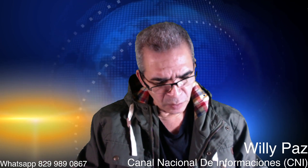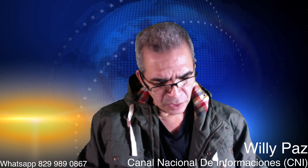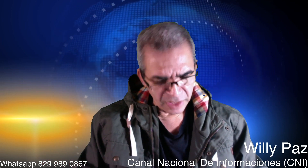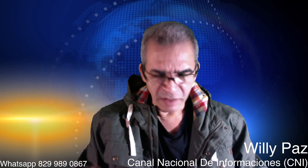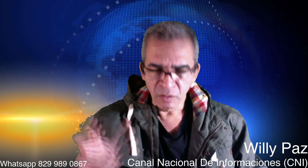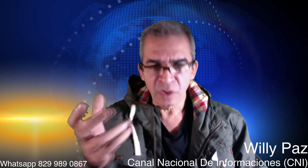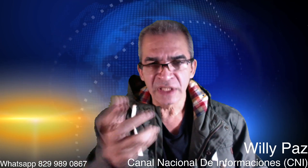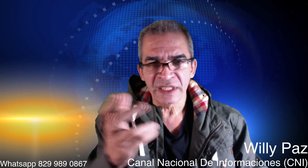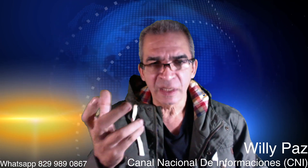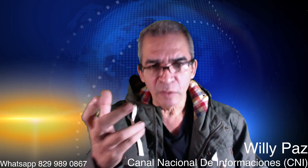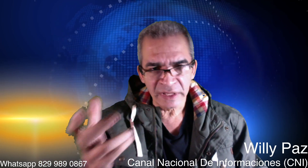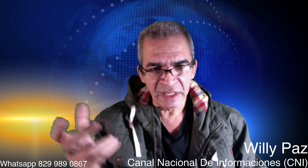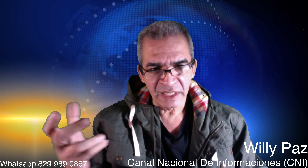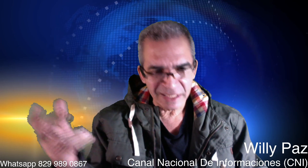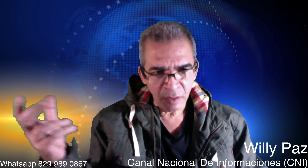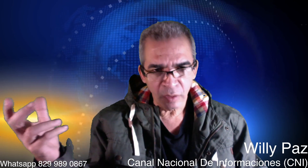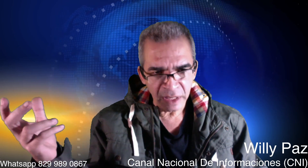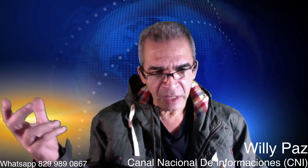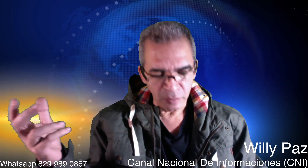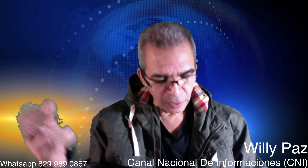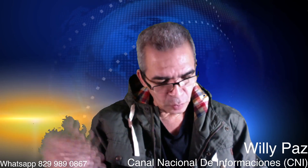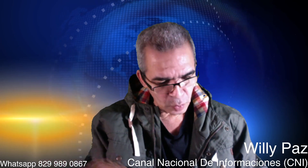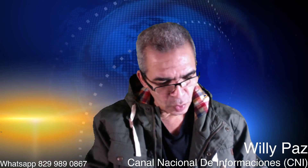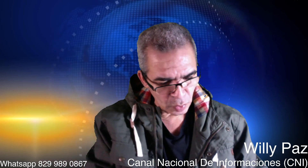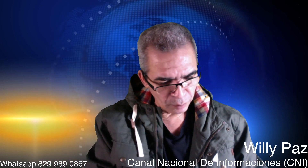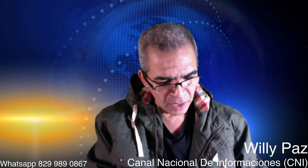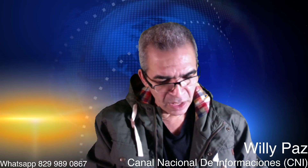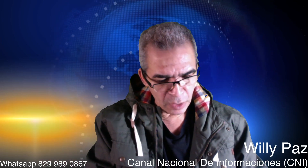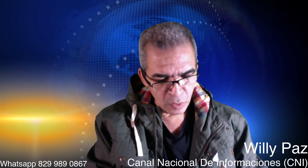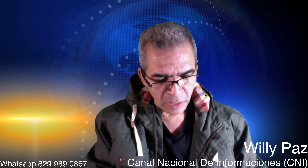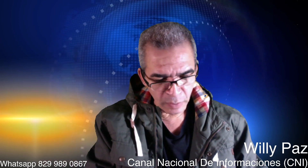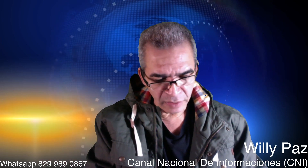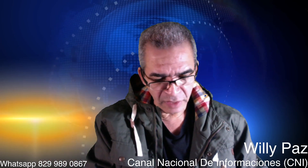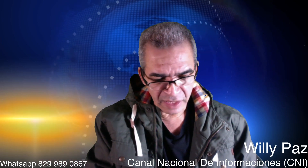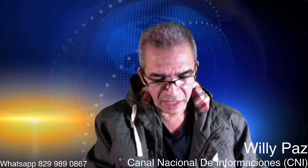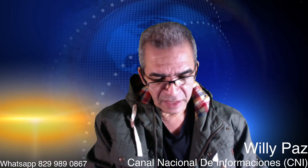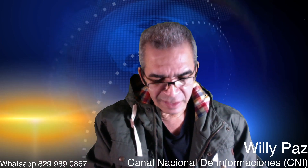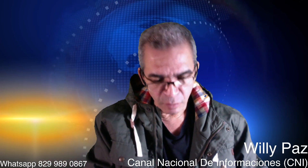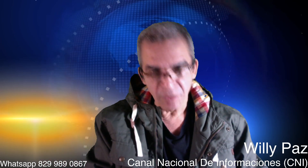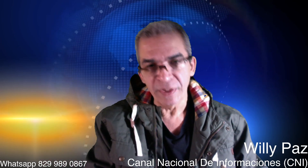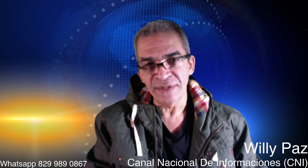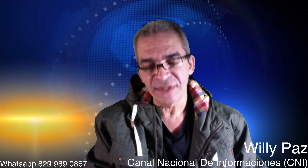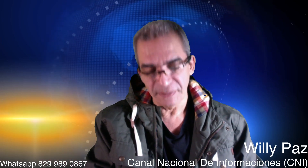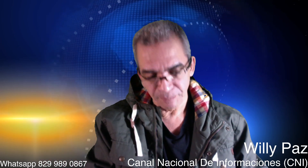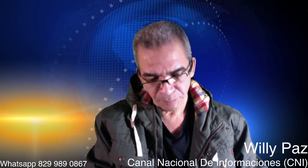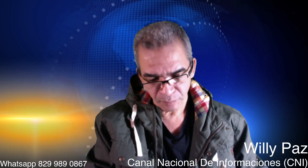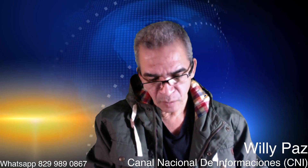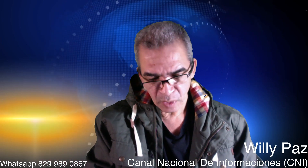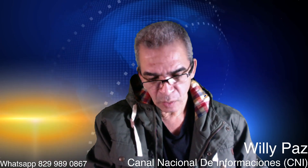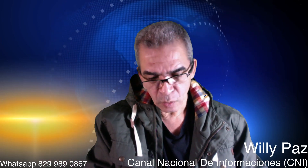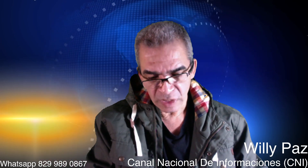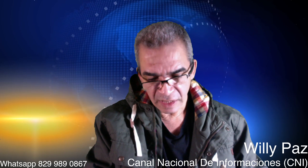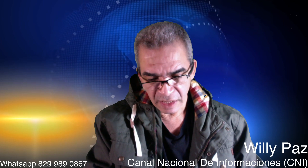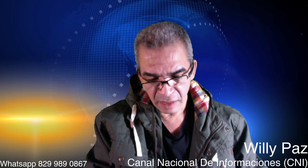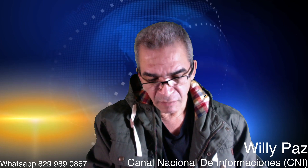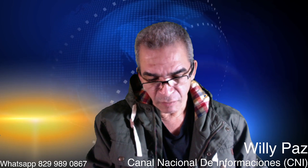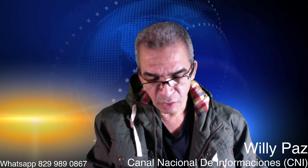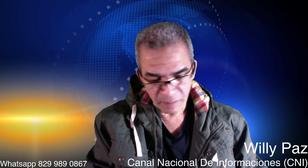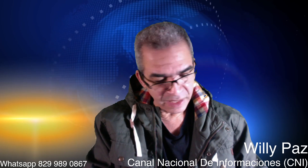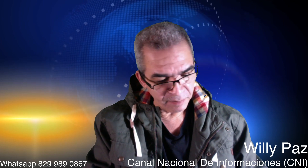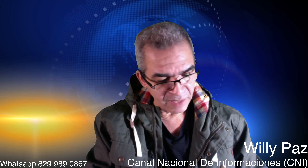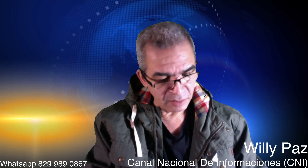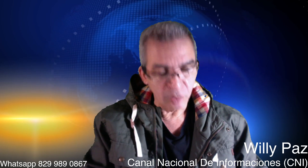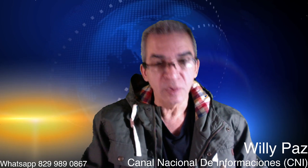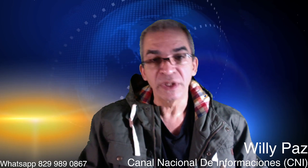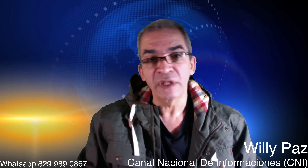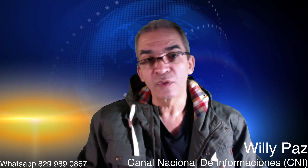constitución, usted se da cuenta de qué es lo que es la constitución. Es un acuerdo de reglas de convivencia, una forma